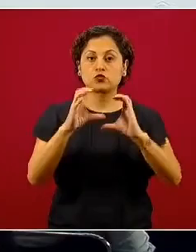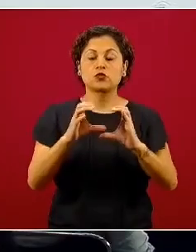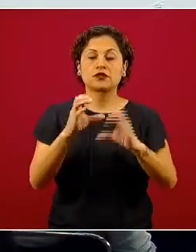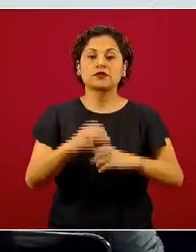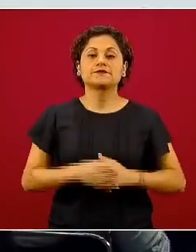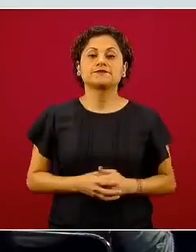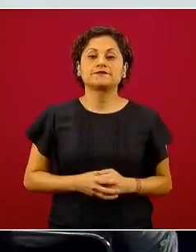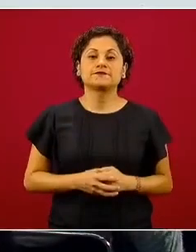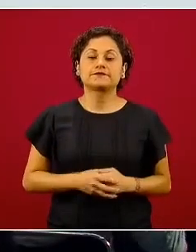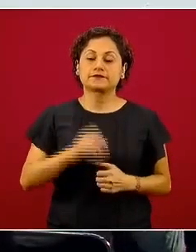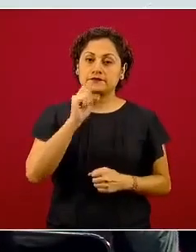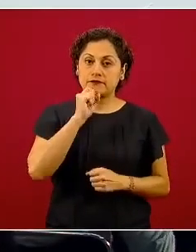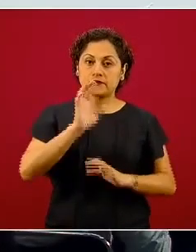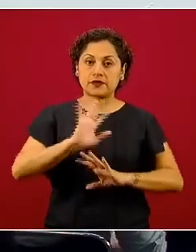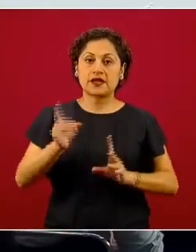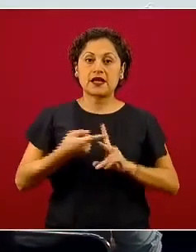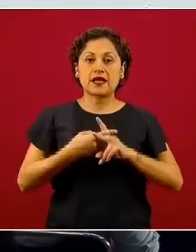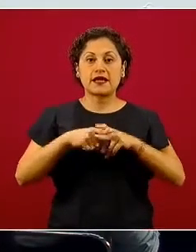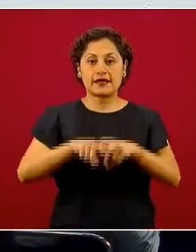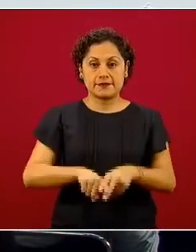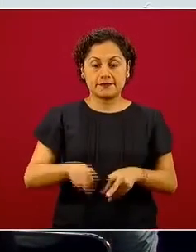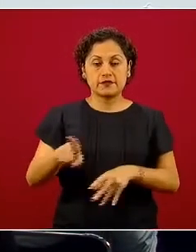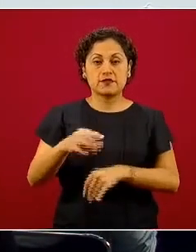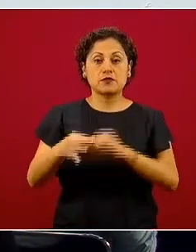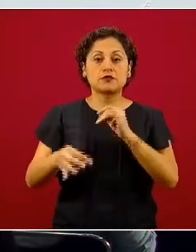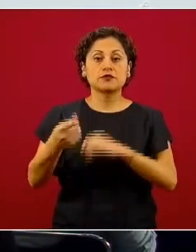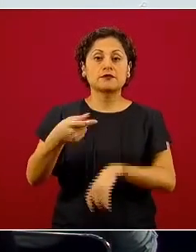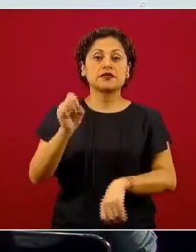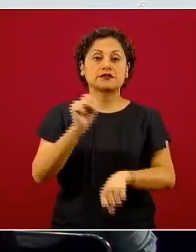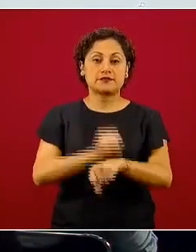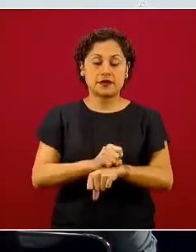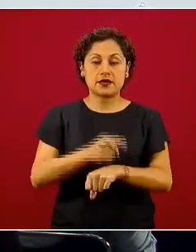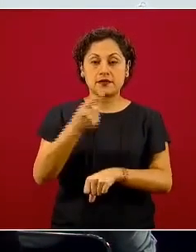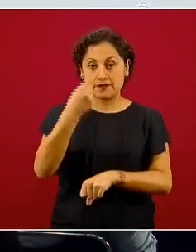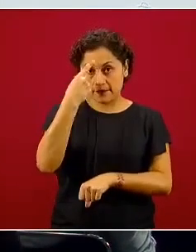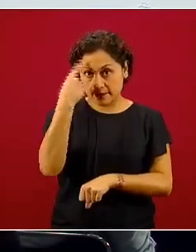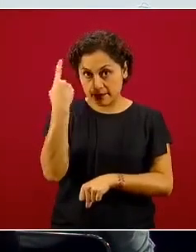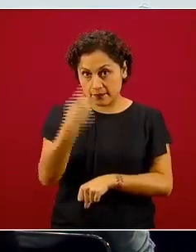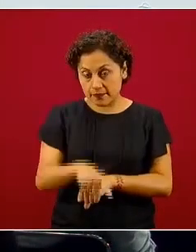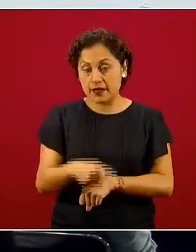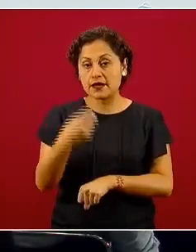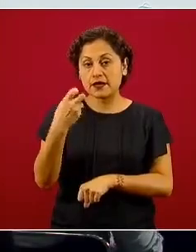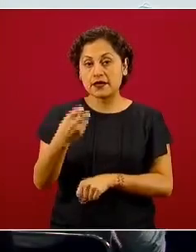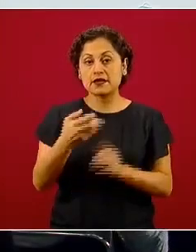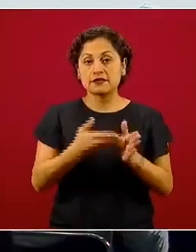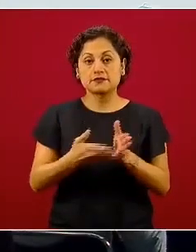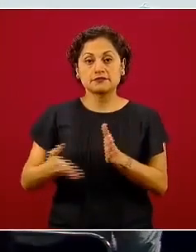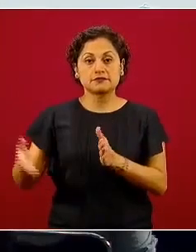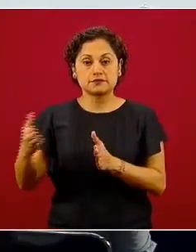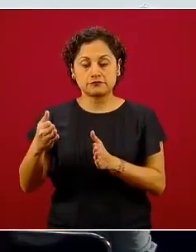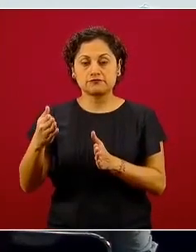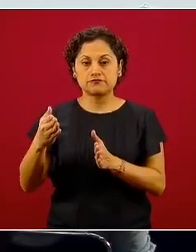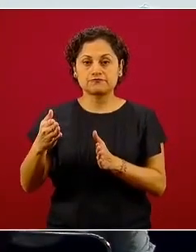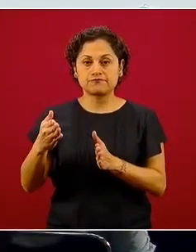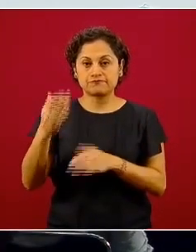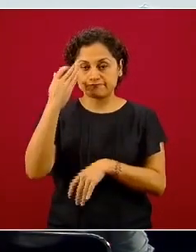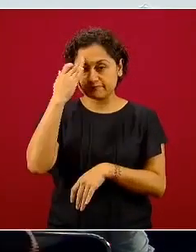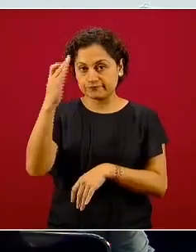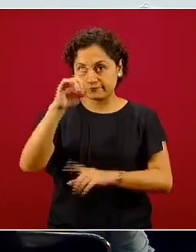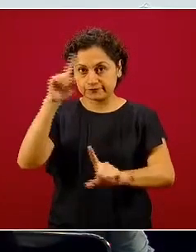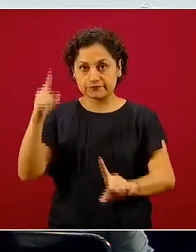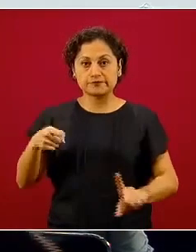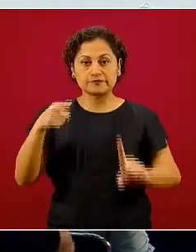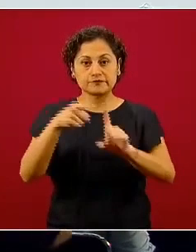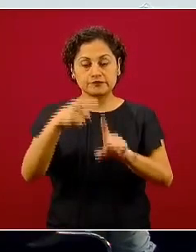esta actividad nacional que en su momento, como ustedes saben, tuvo como objetivo mitigar